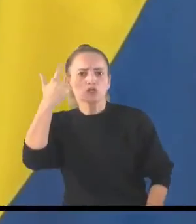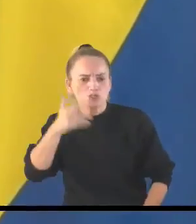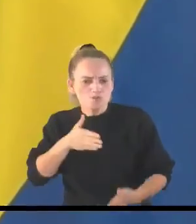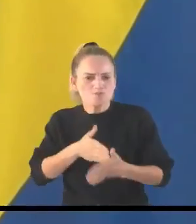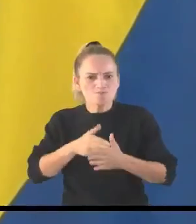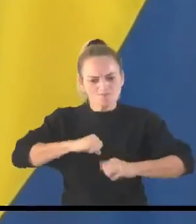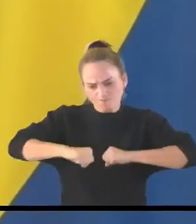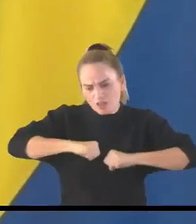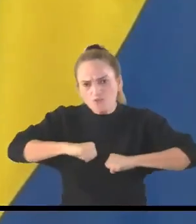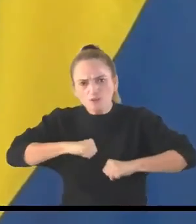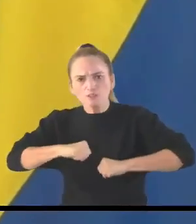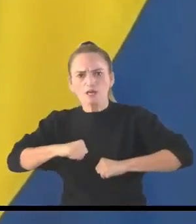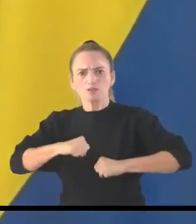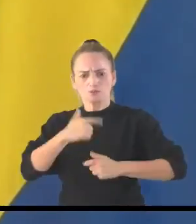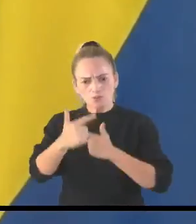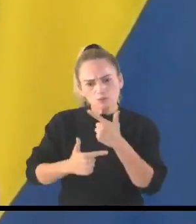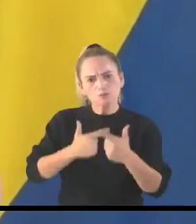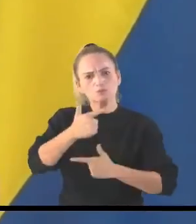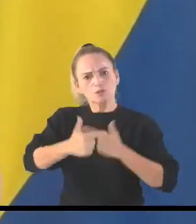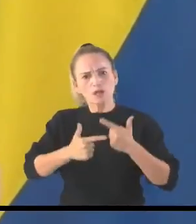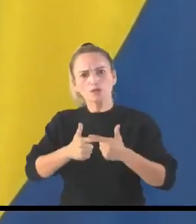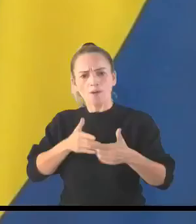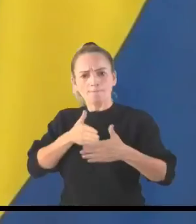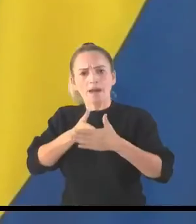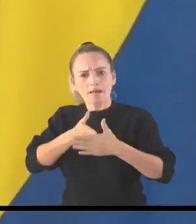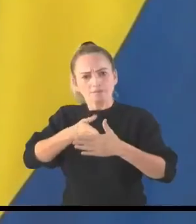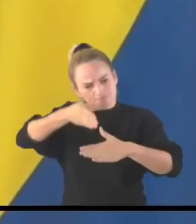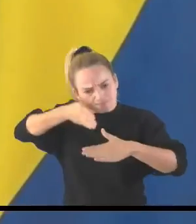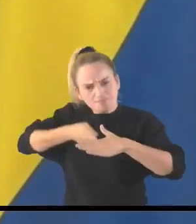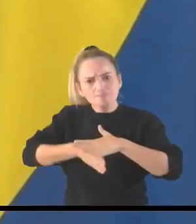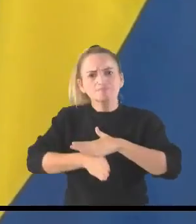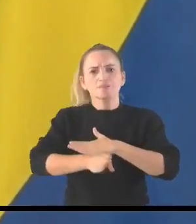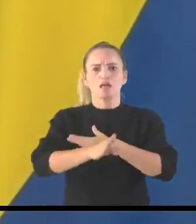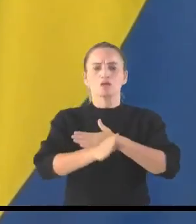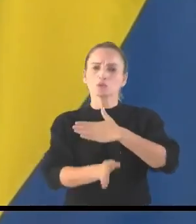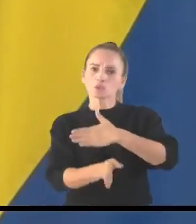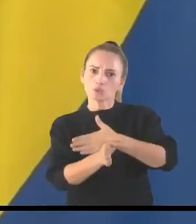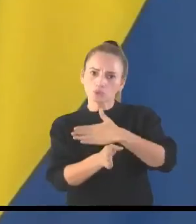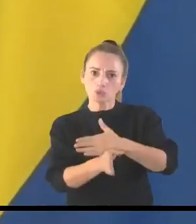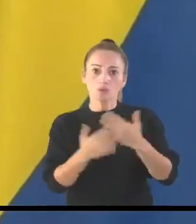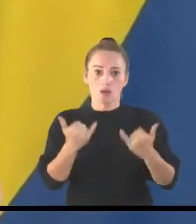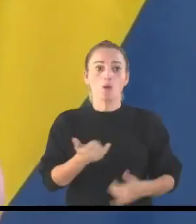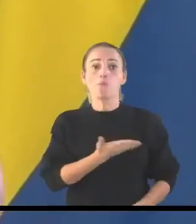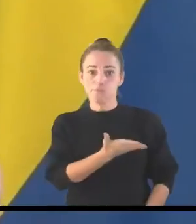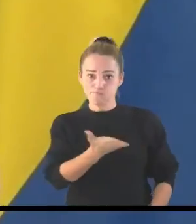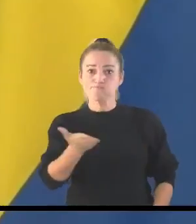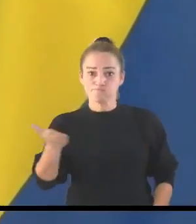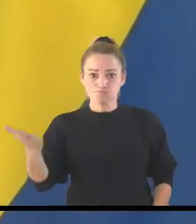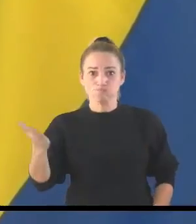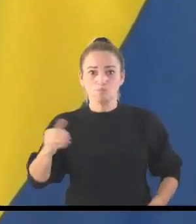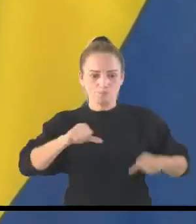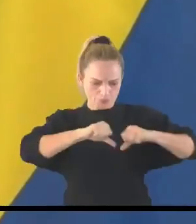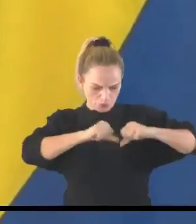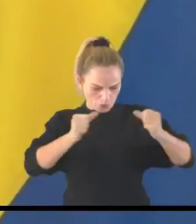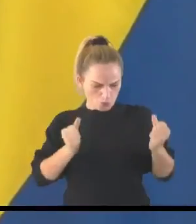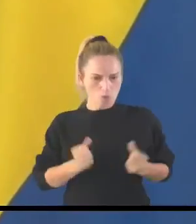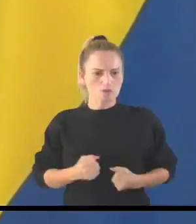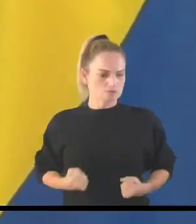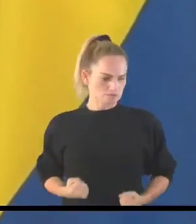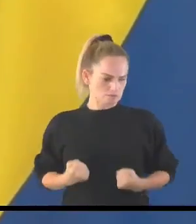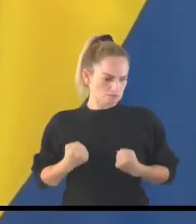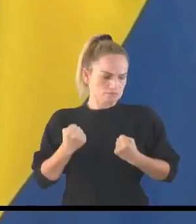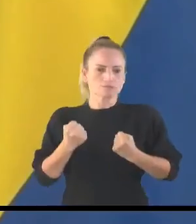que esforzarnos por superar esos obstáculos. Y aquí hay gente que tiene el corazón bien